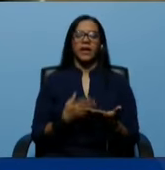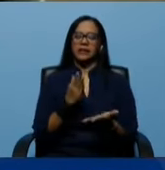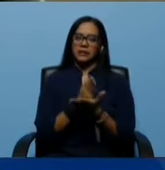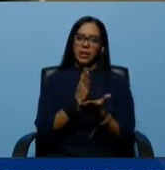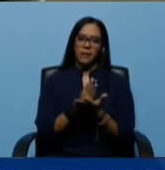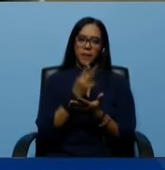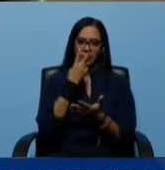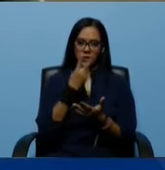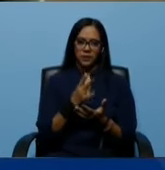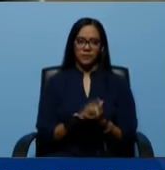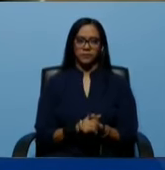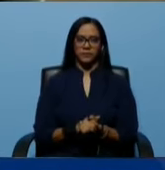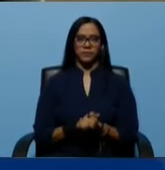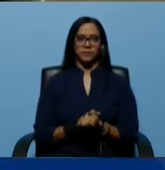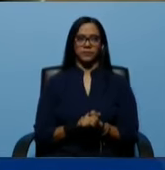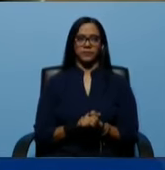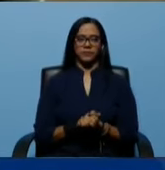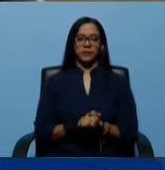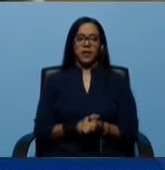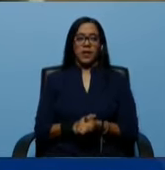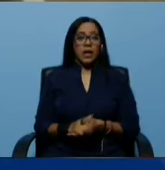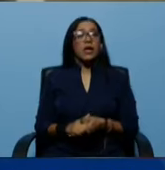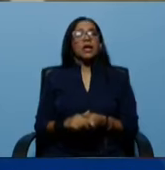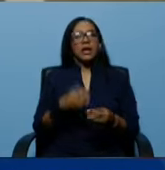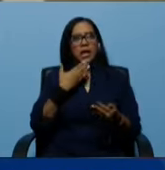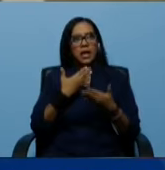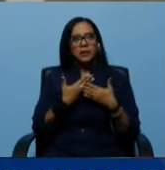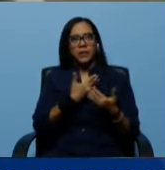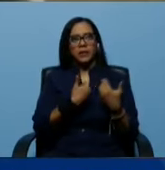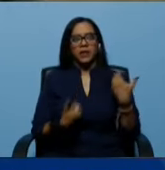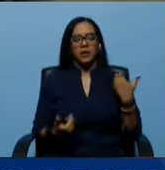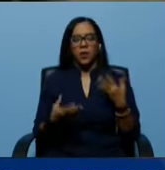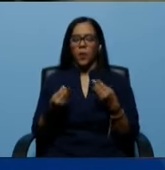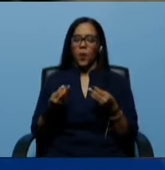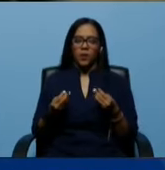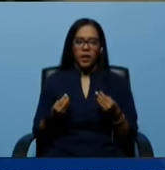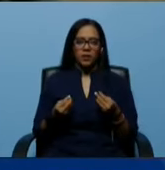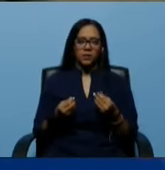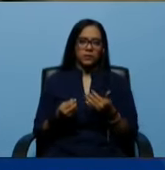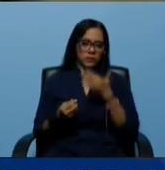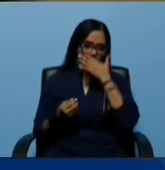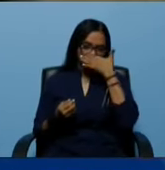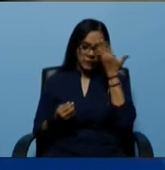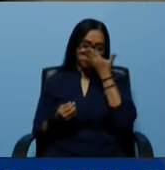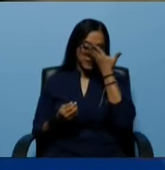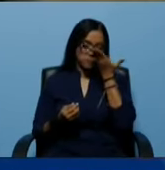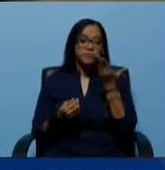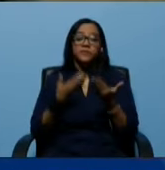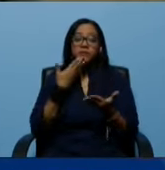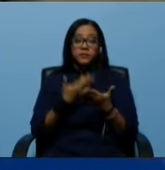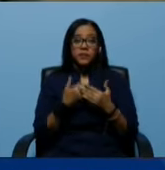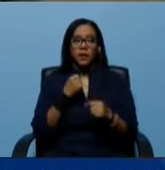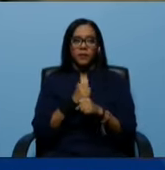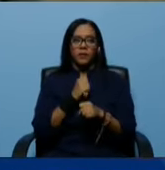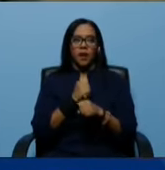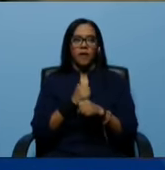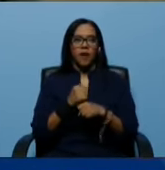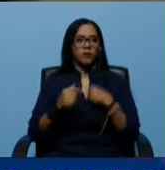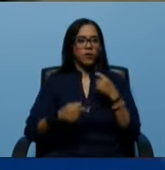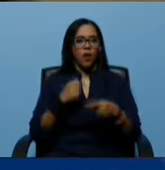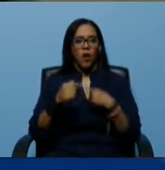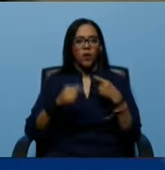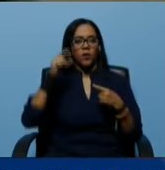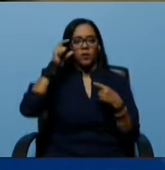siempre presente. Bueno, gracias, presidente, por tanto. Gracias por ese trabajo diario